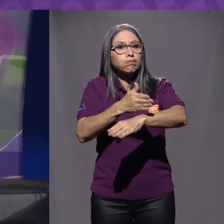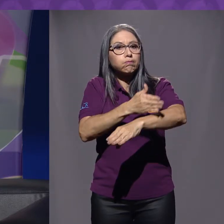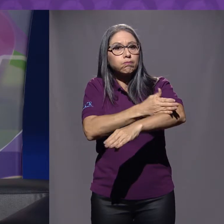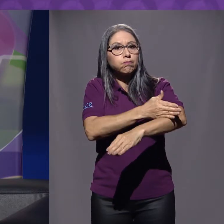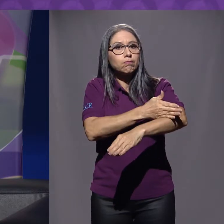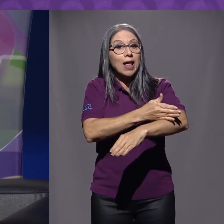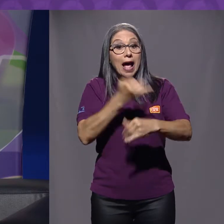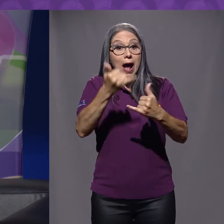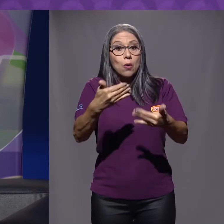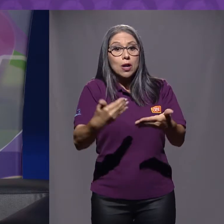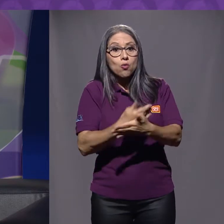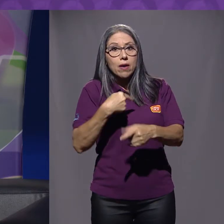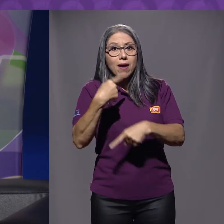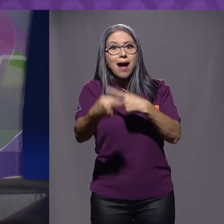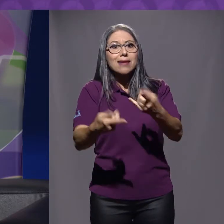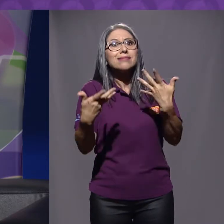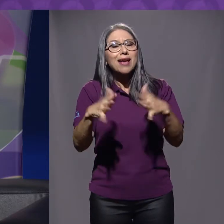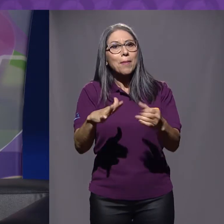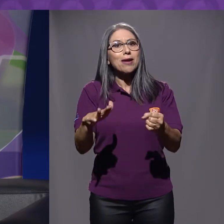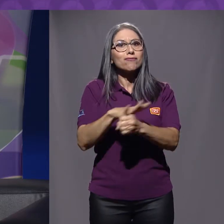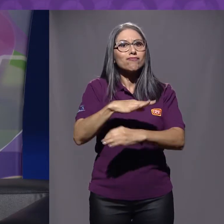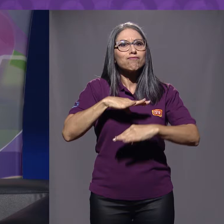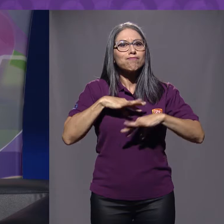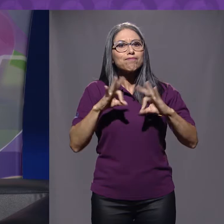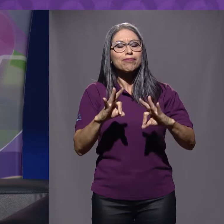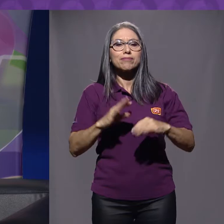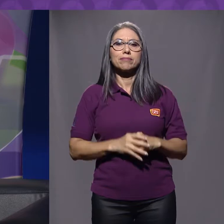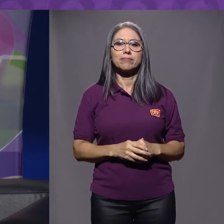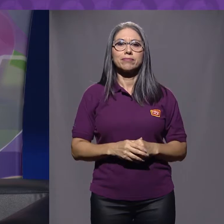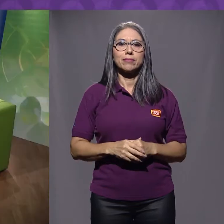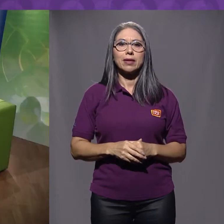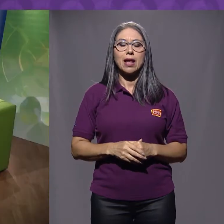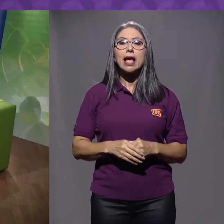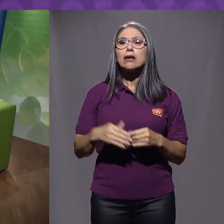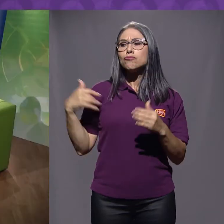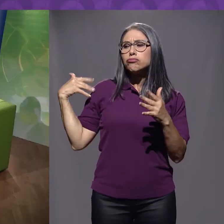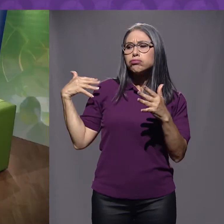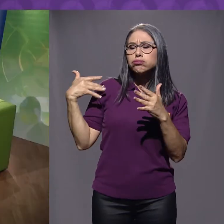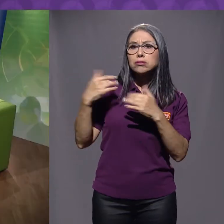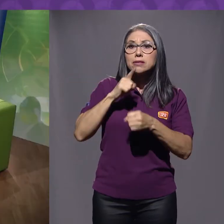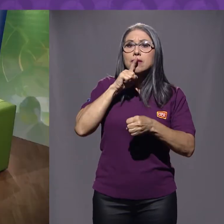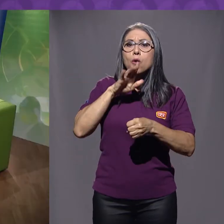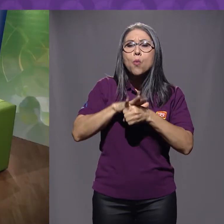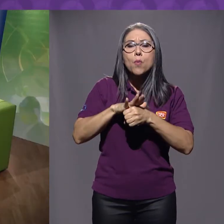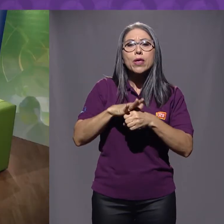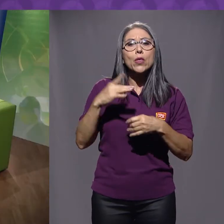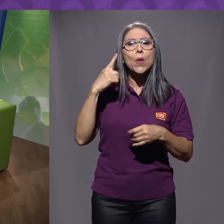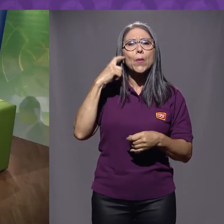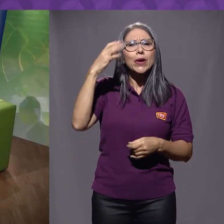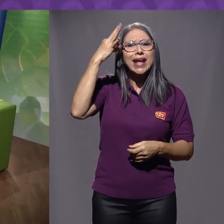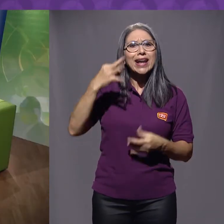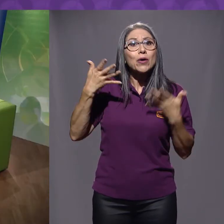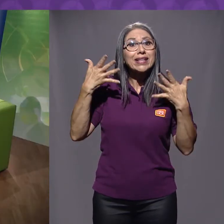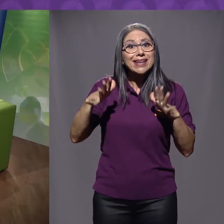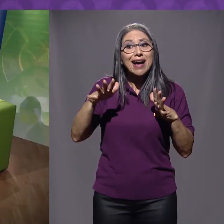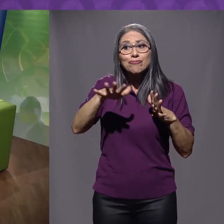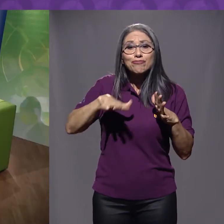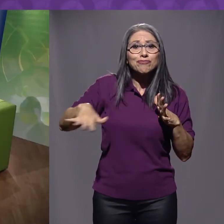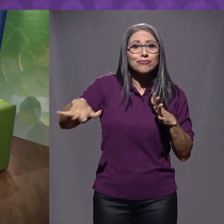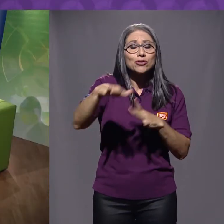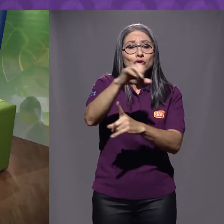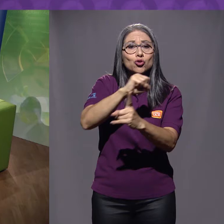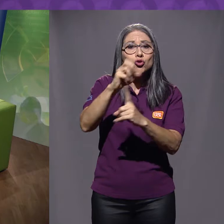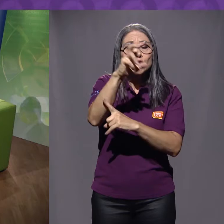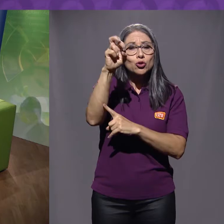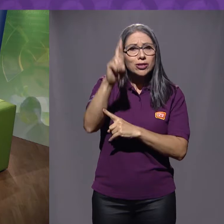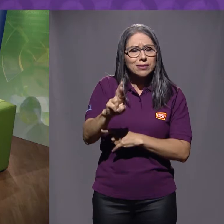esto es lo que viene a rescatar esta nueva versión de la política. Se ha cumplido porque yo creo que se ha puesto en